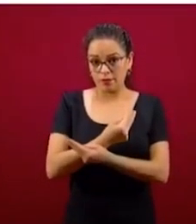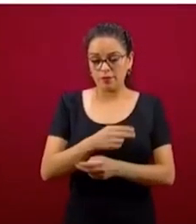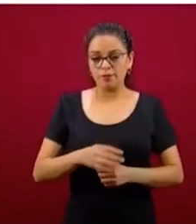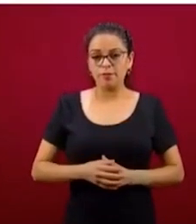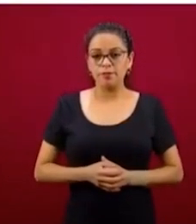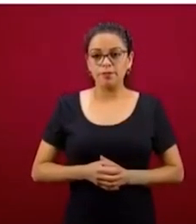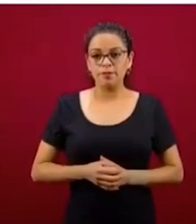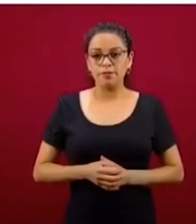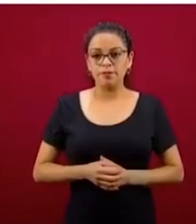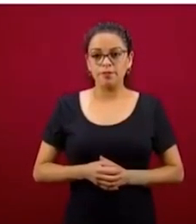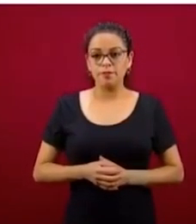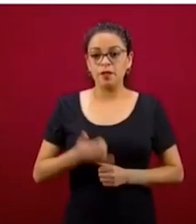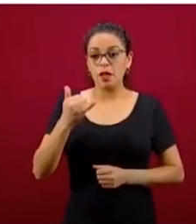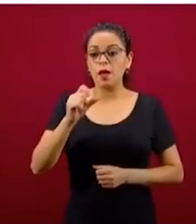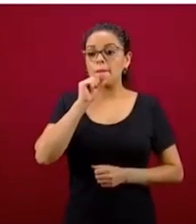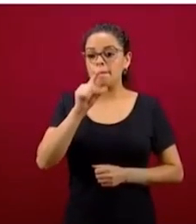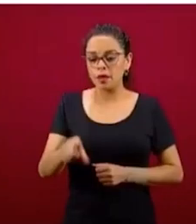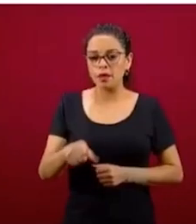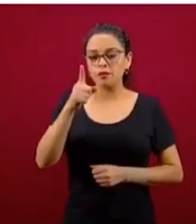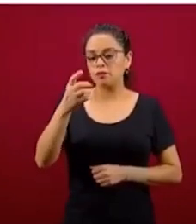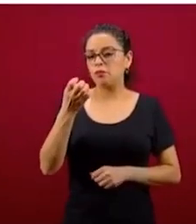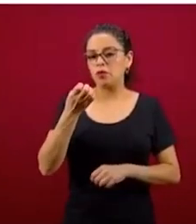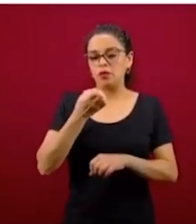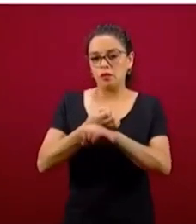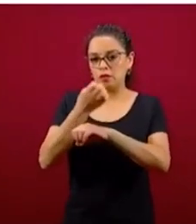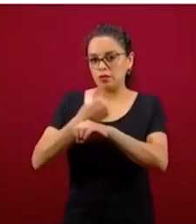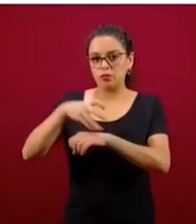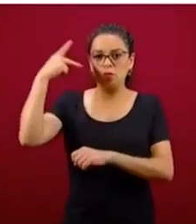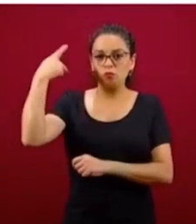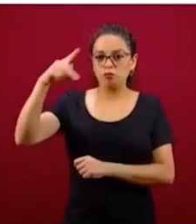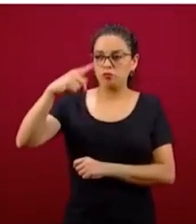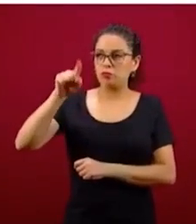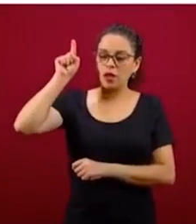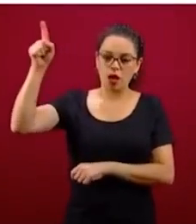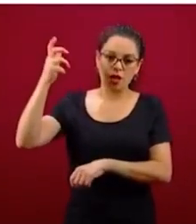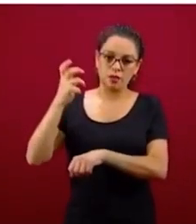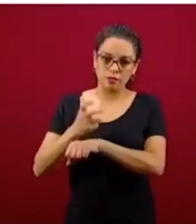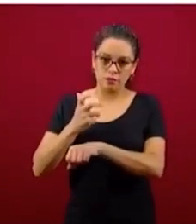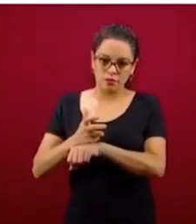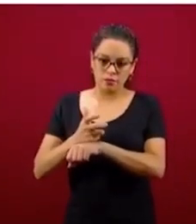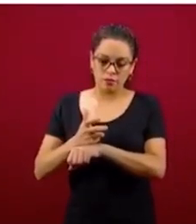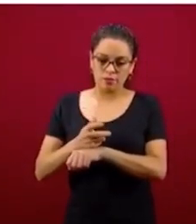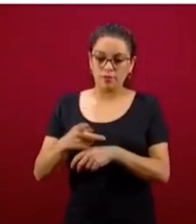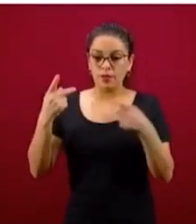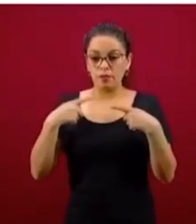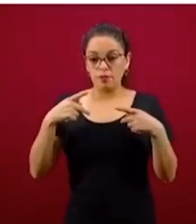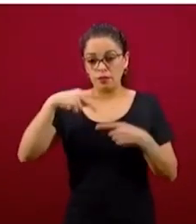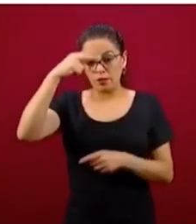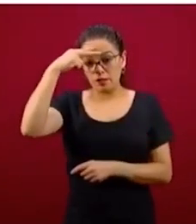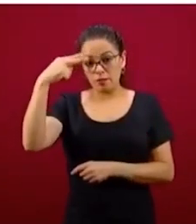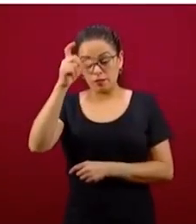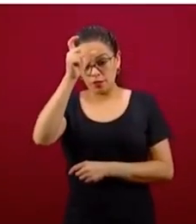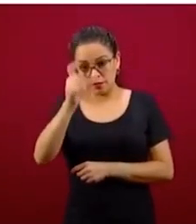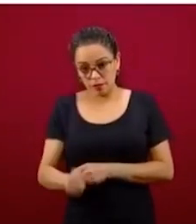por entidad federativa misma lógica las personas mexicanas y la cantidad de defunciones